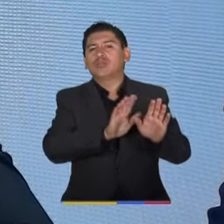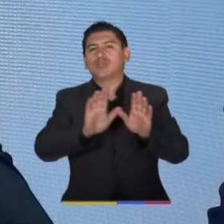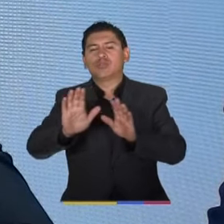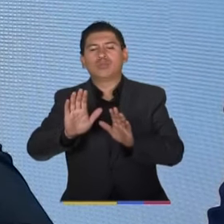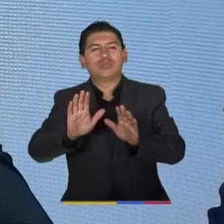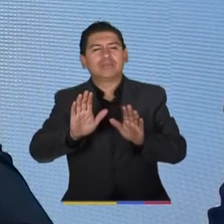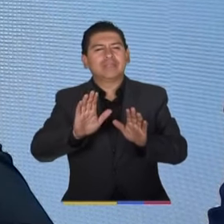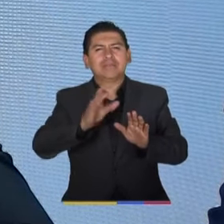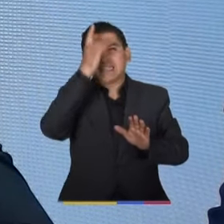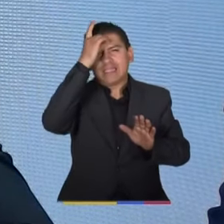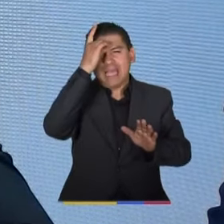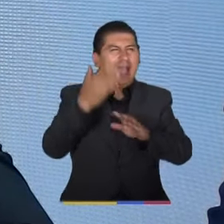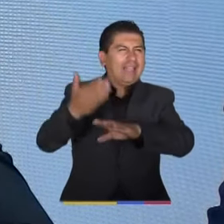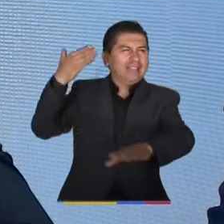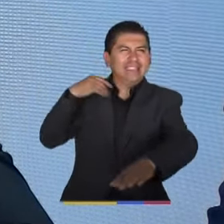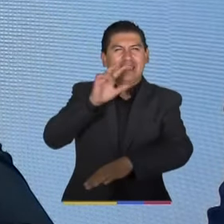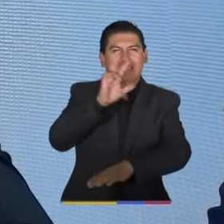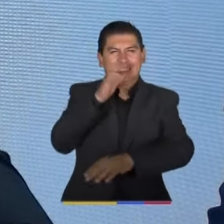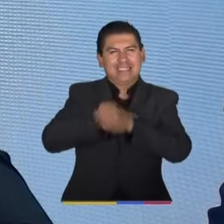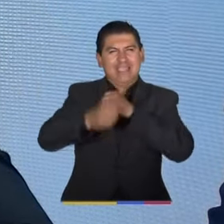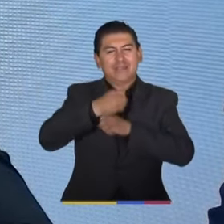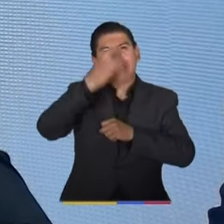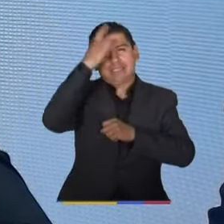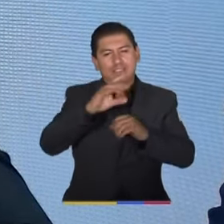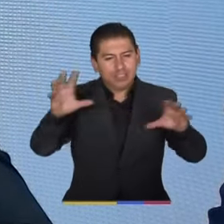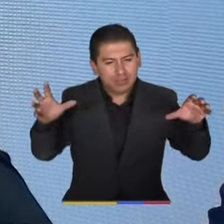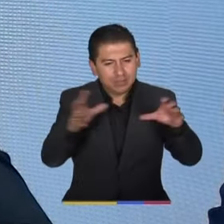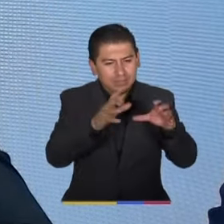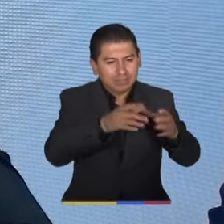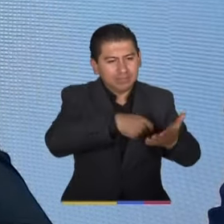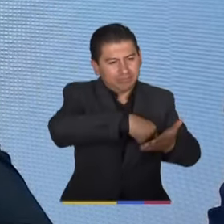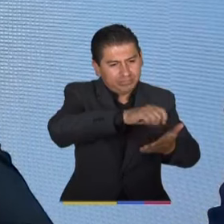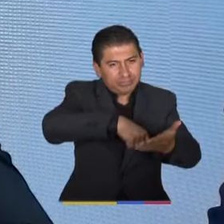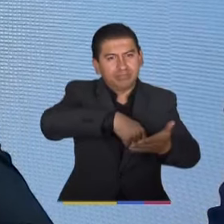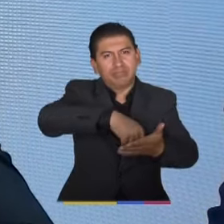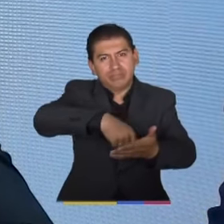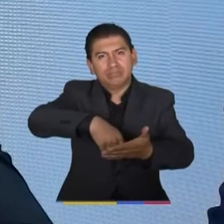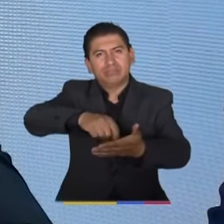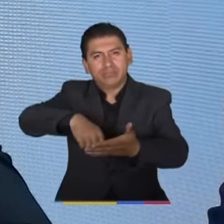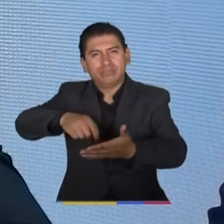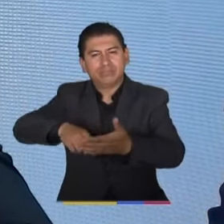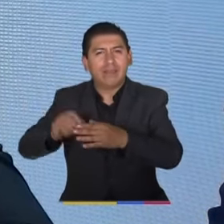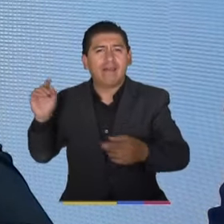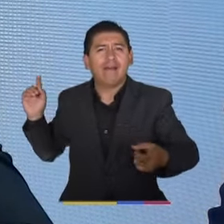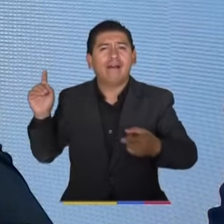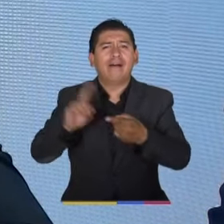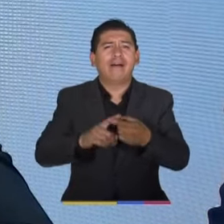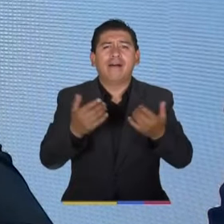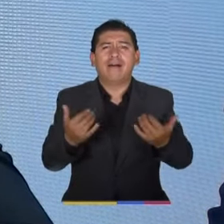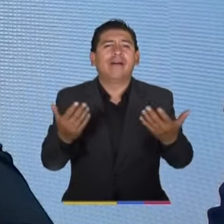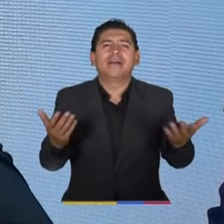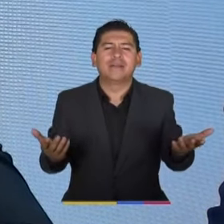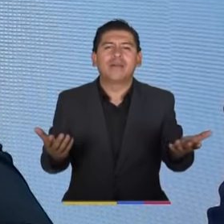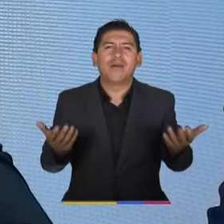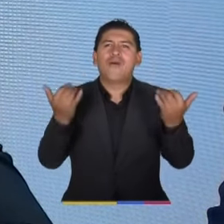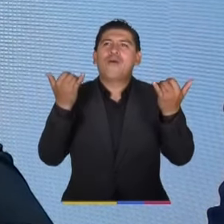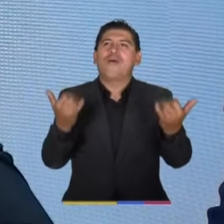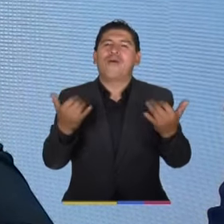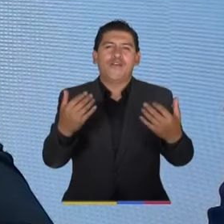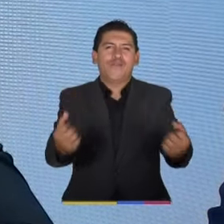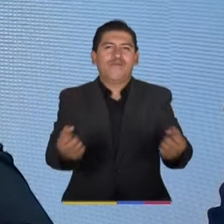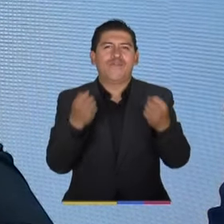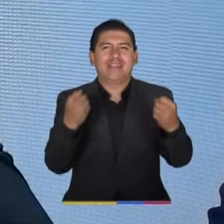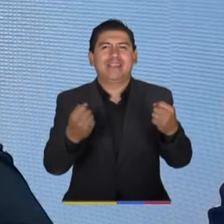por la cooperación, el diálogo y la concertación política hasta llegar a convertirse en lo que es hoy en